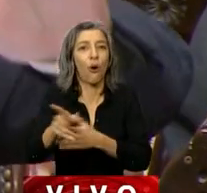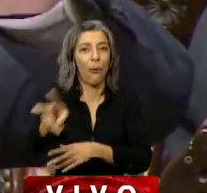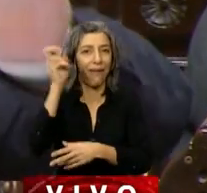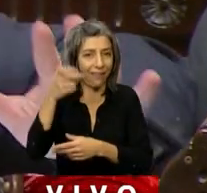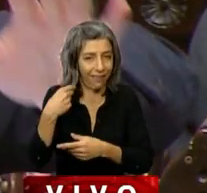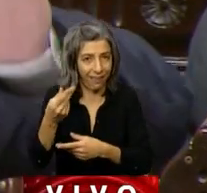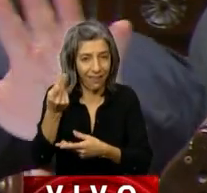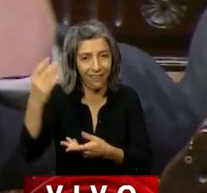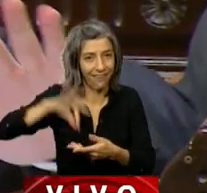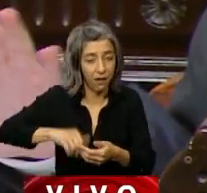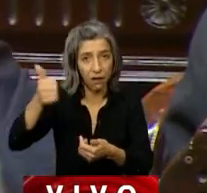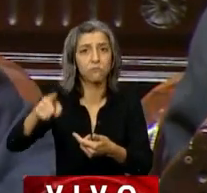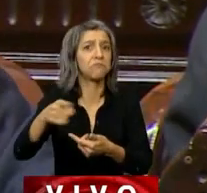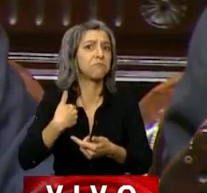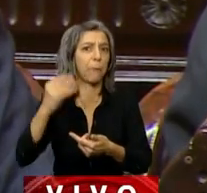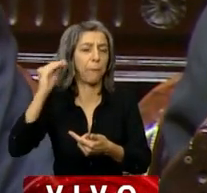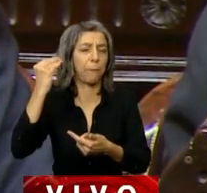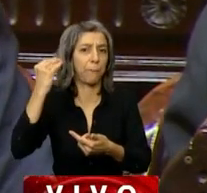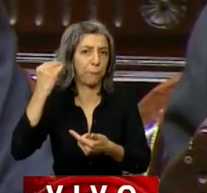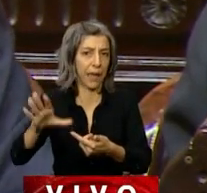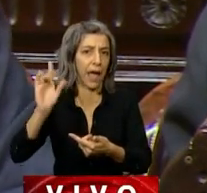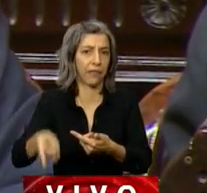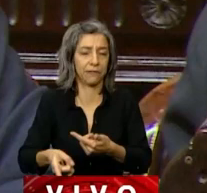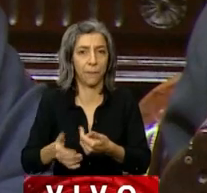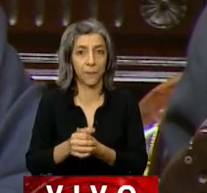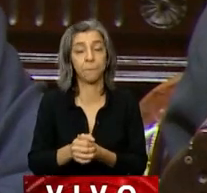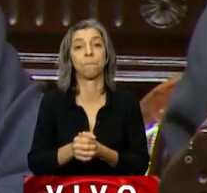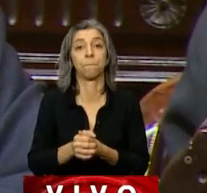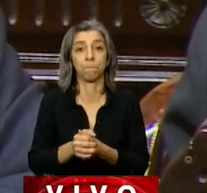regalías que le correspondían del acuerdo original.